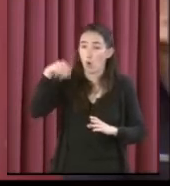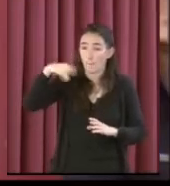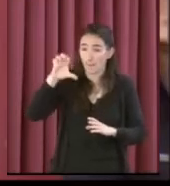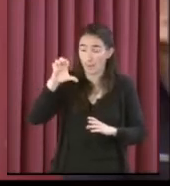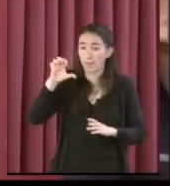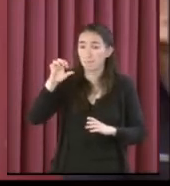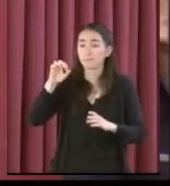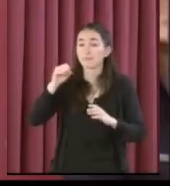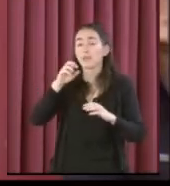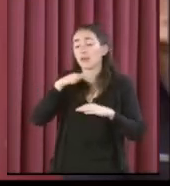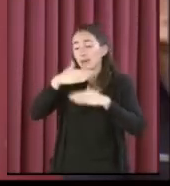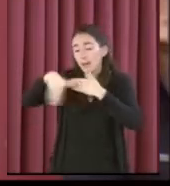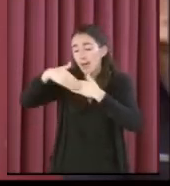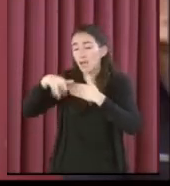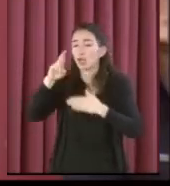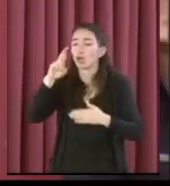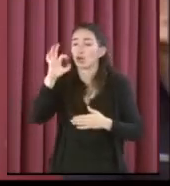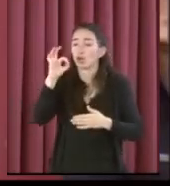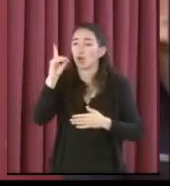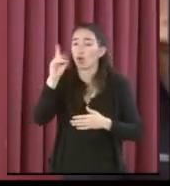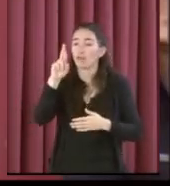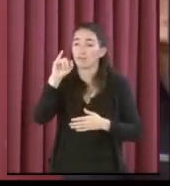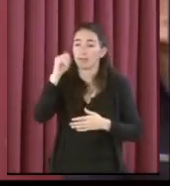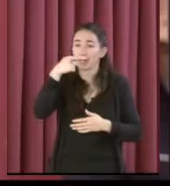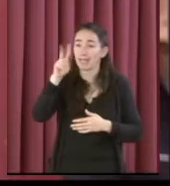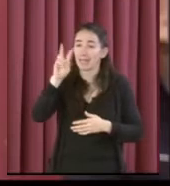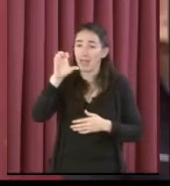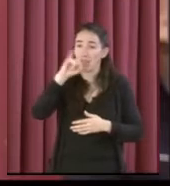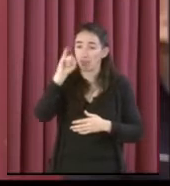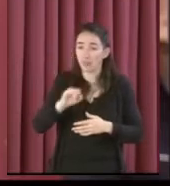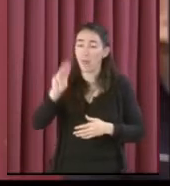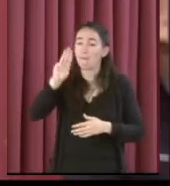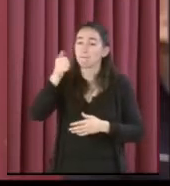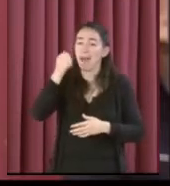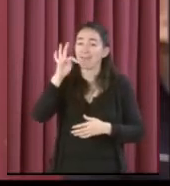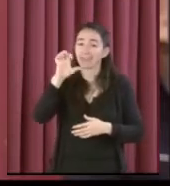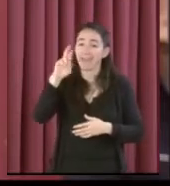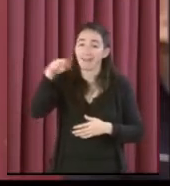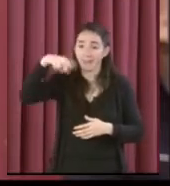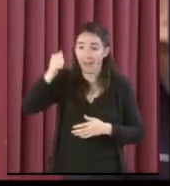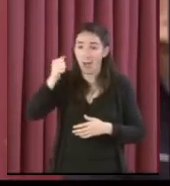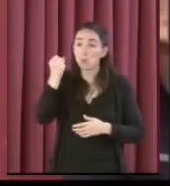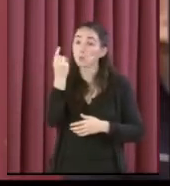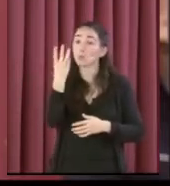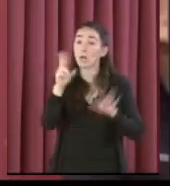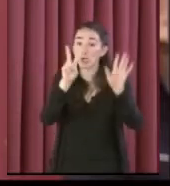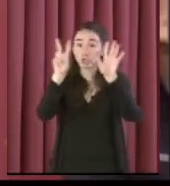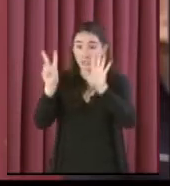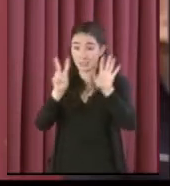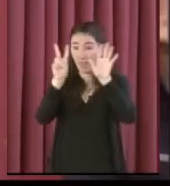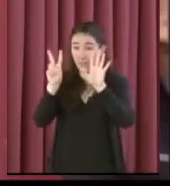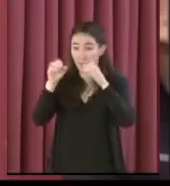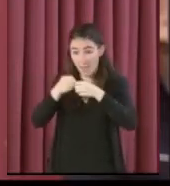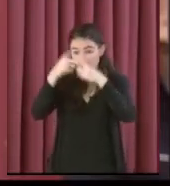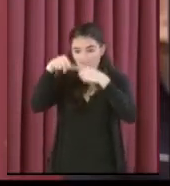de Rodríguez Paterna 7, que fue adquirido y que permitirá dejar exenta ya completamente la Torre de San Bartolomé.